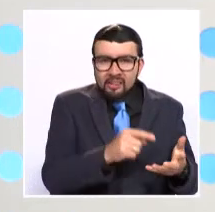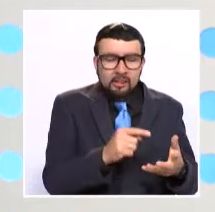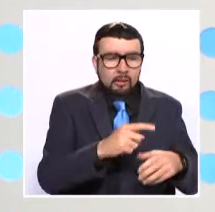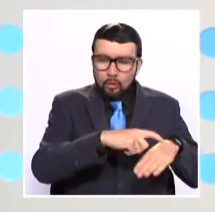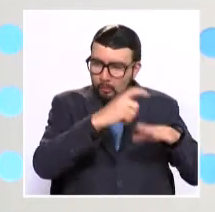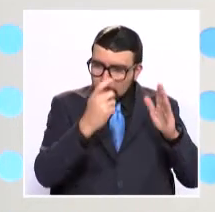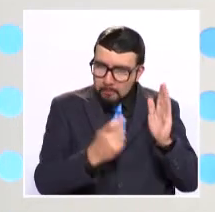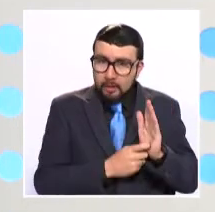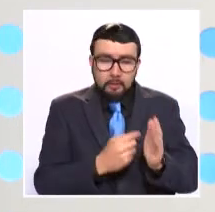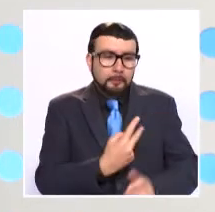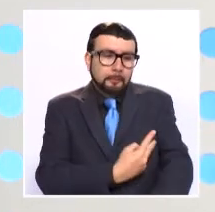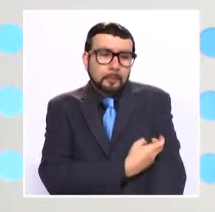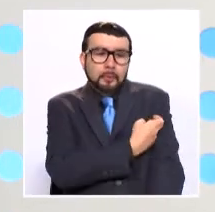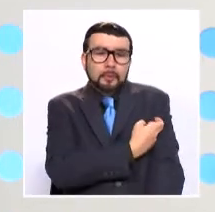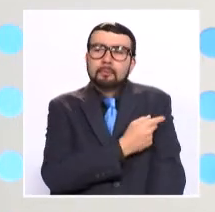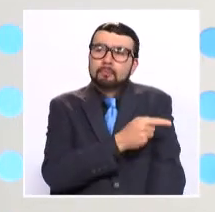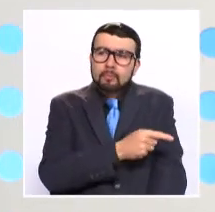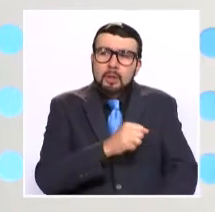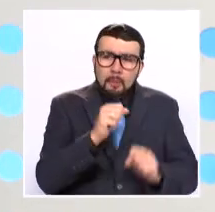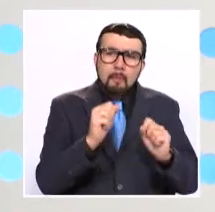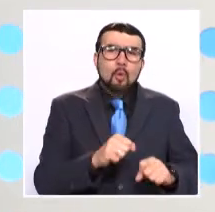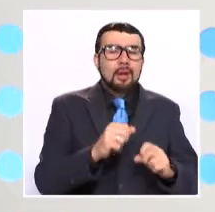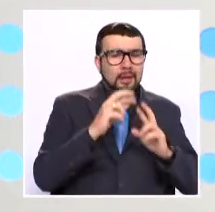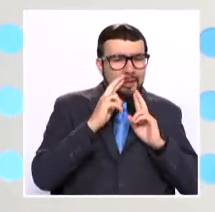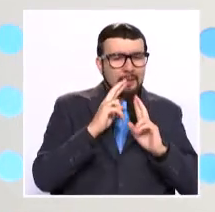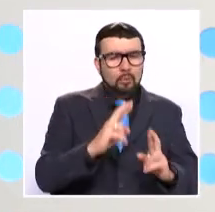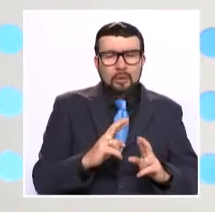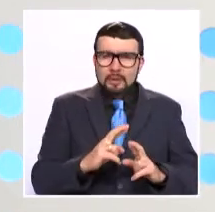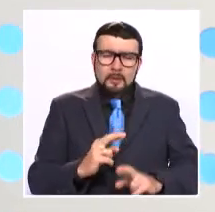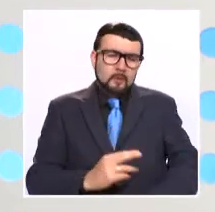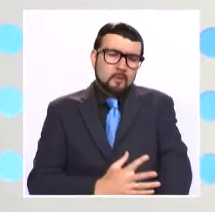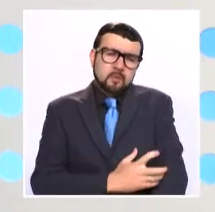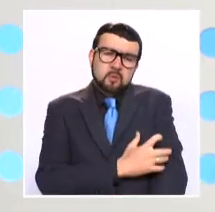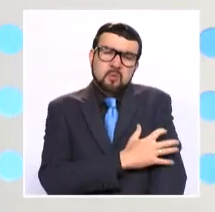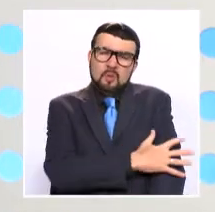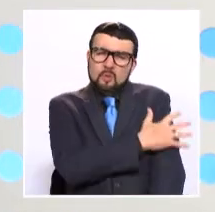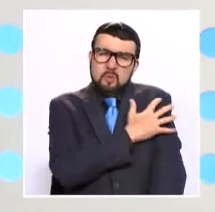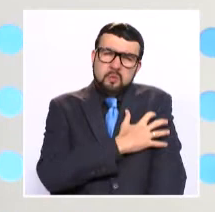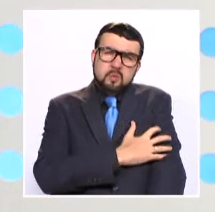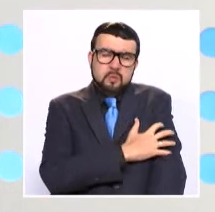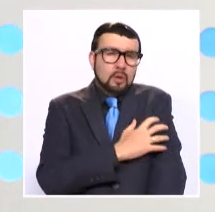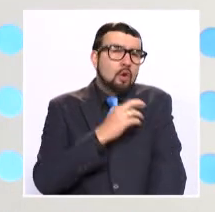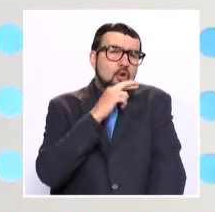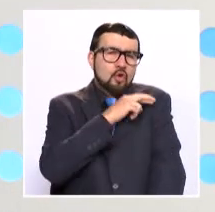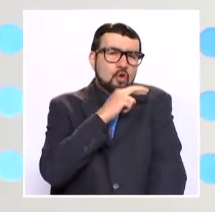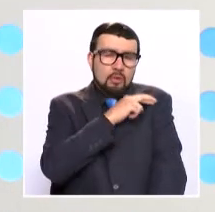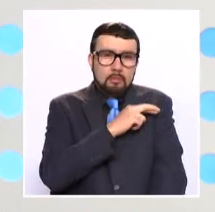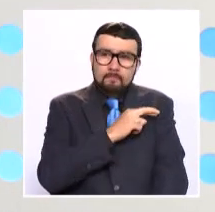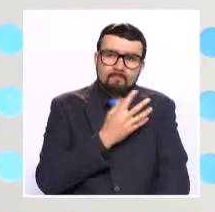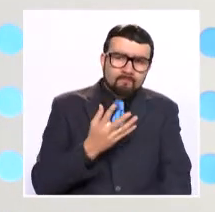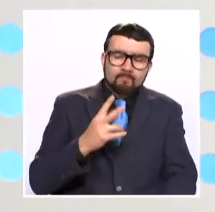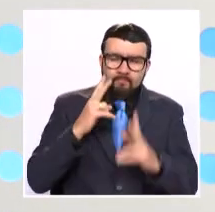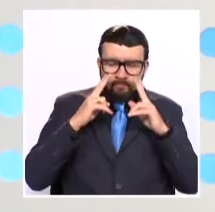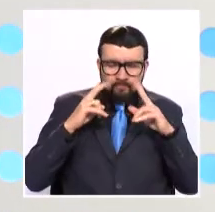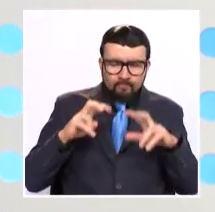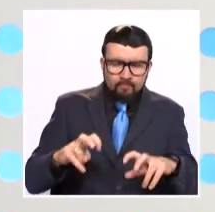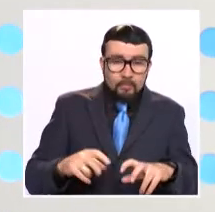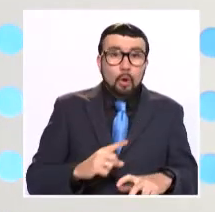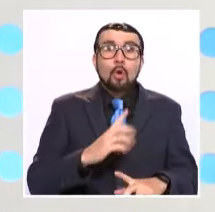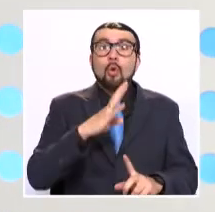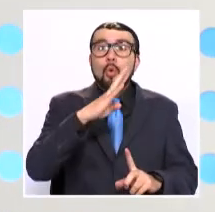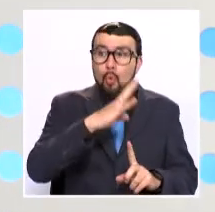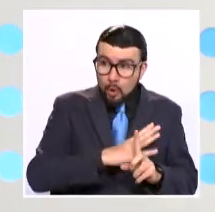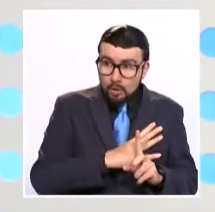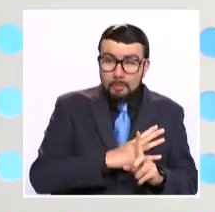y es la que nos puede generar en el organismo una respuesta un poquito más agresiva. Y revisar, porque ya estaría para esta bebé indicado a los 4 meses, que sería